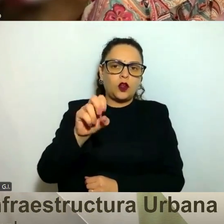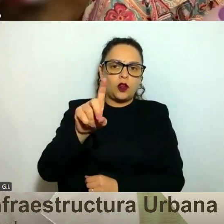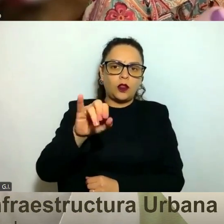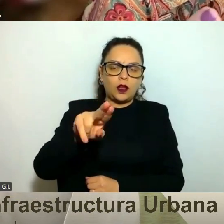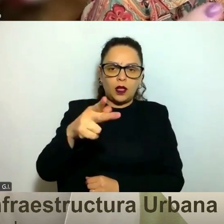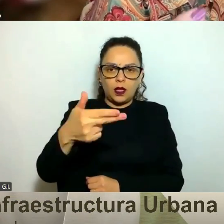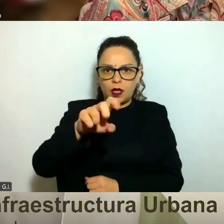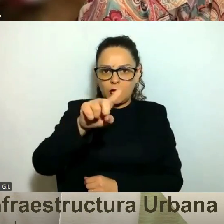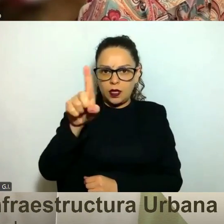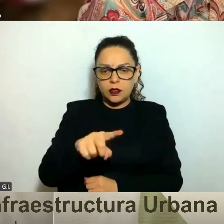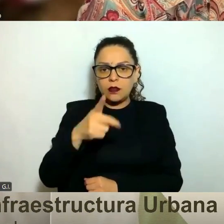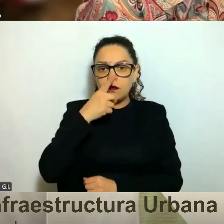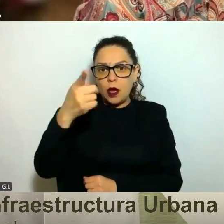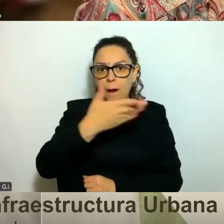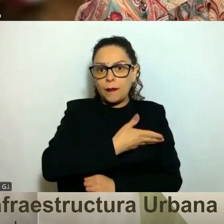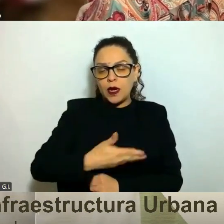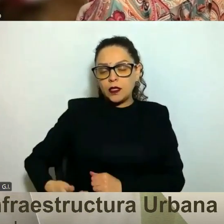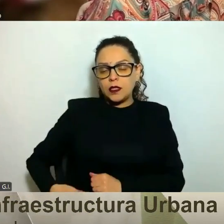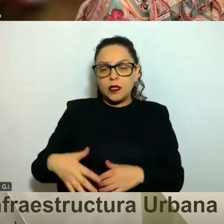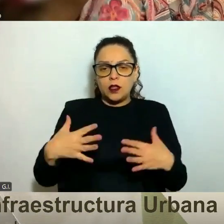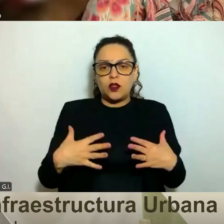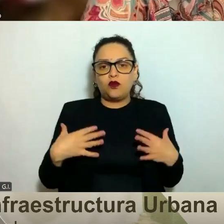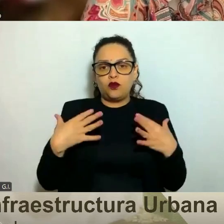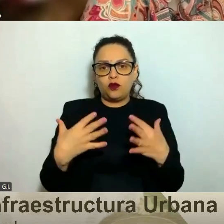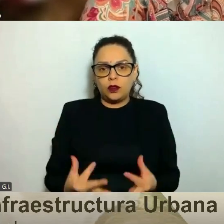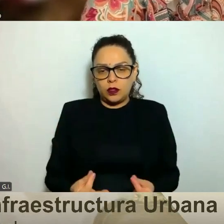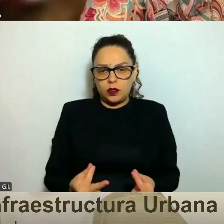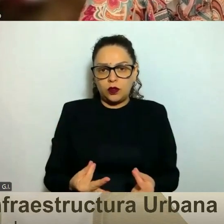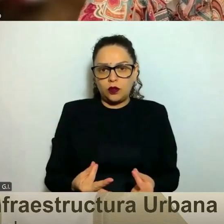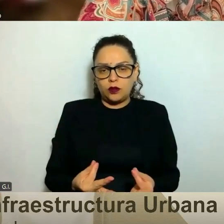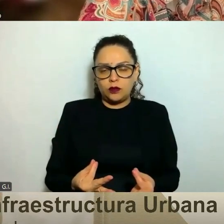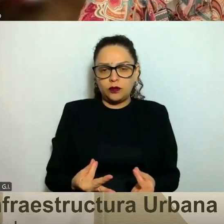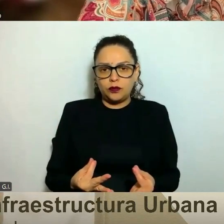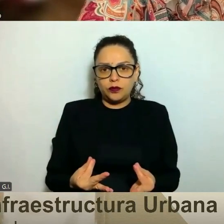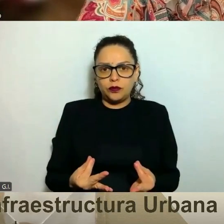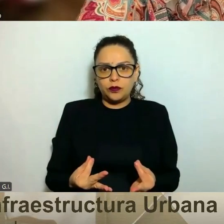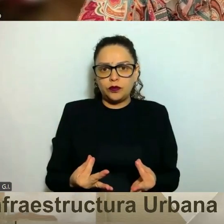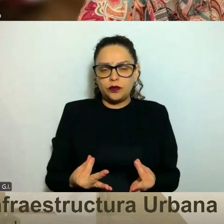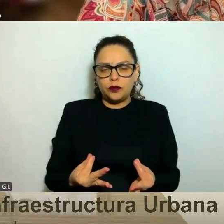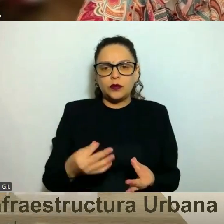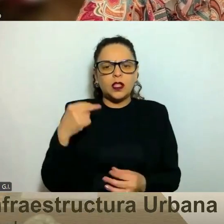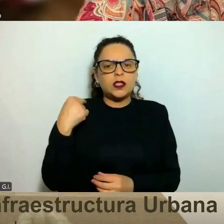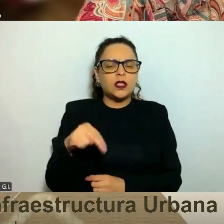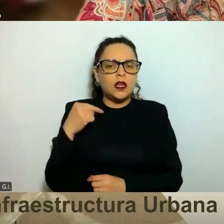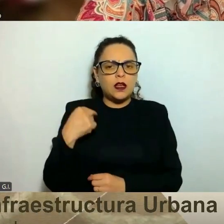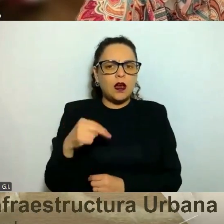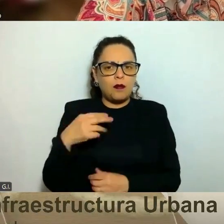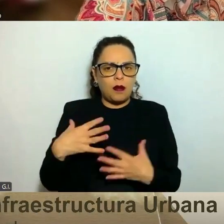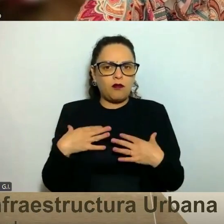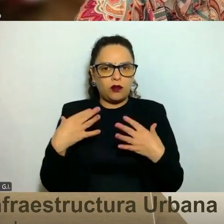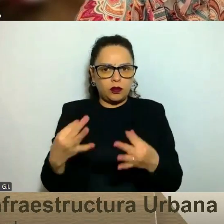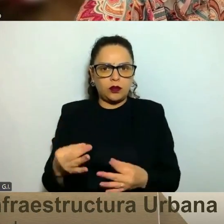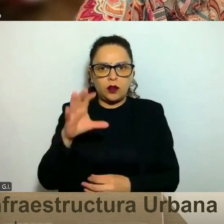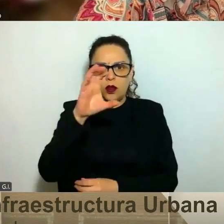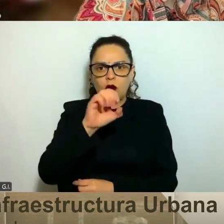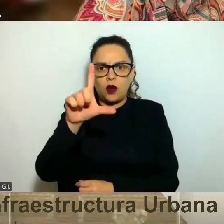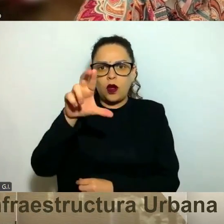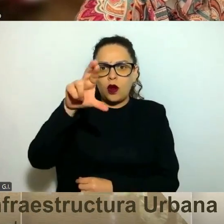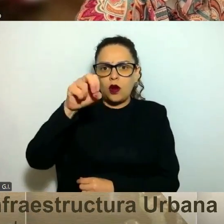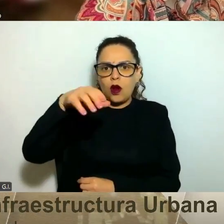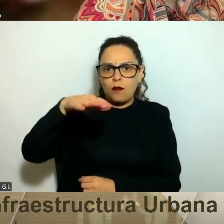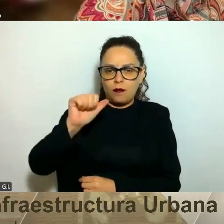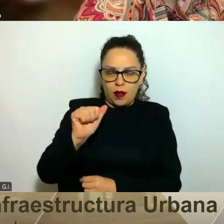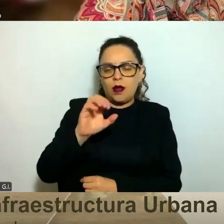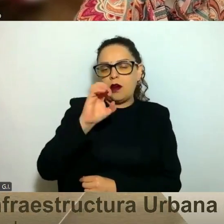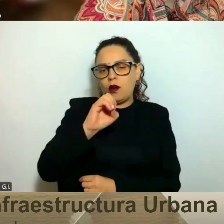como presidente de la fundación, una fundación de nombre Colonia Roma CDMX,